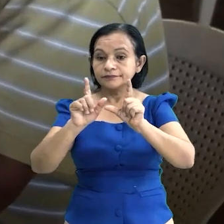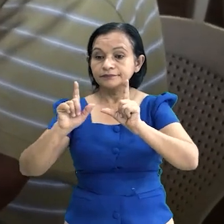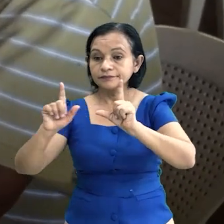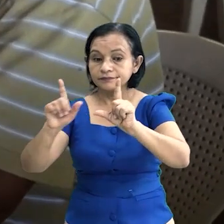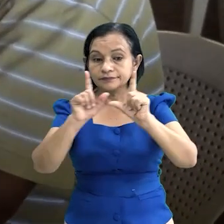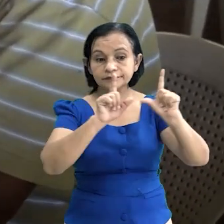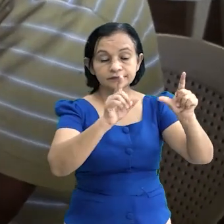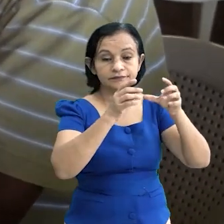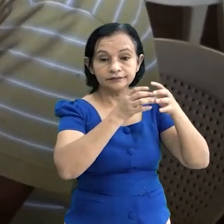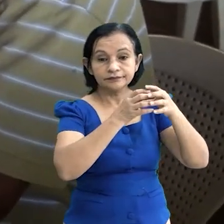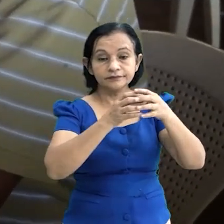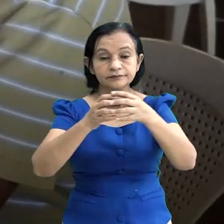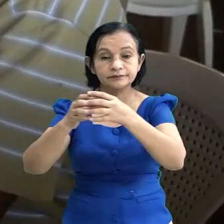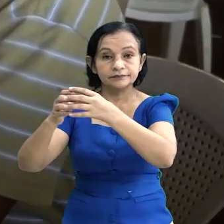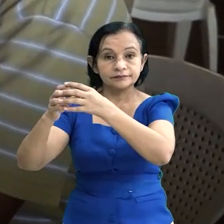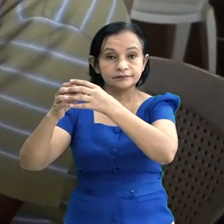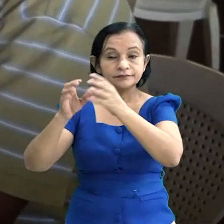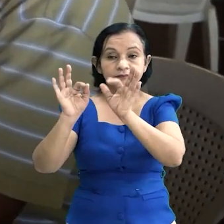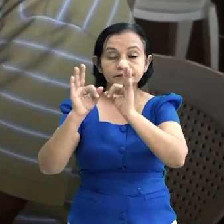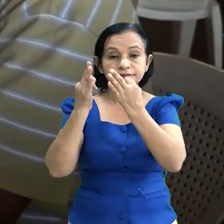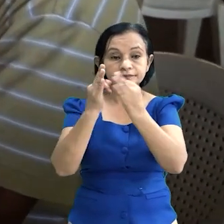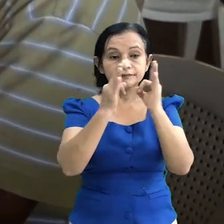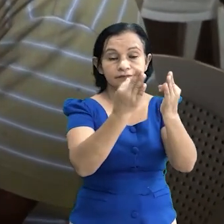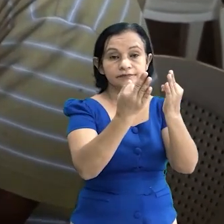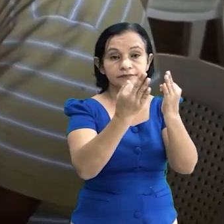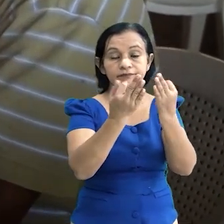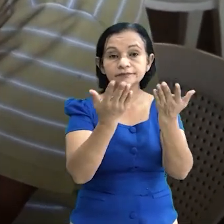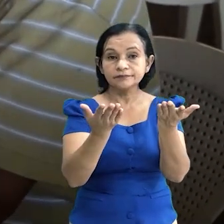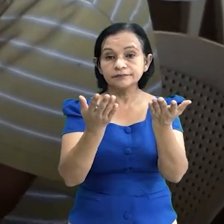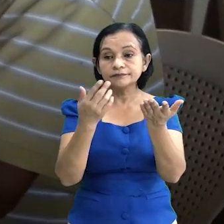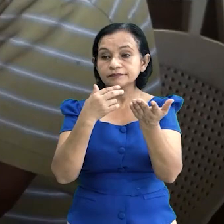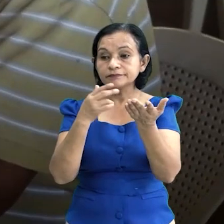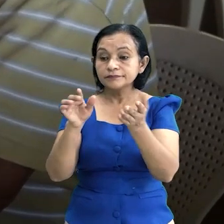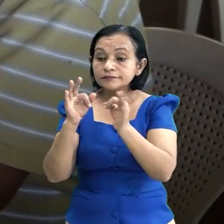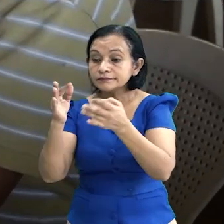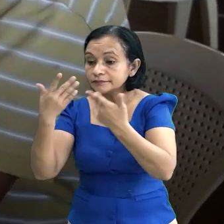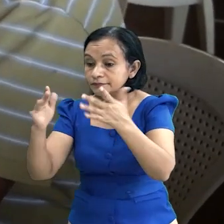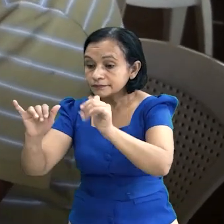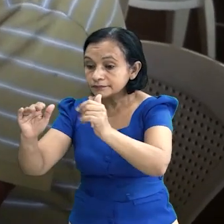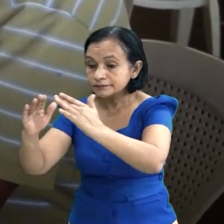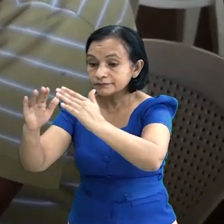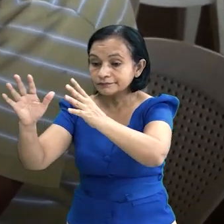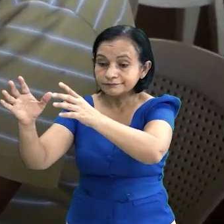vez movilizado la familia, los albergues, nosotros